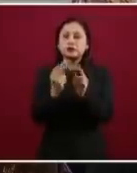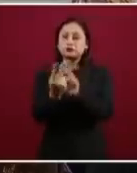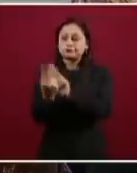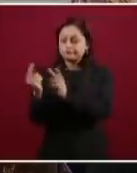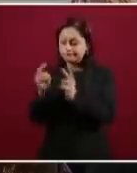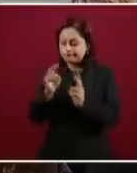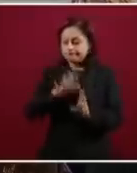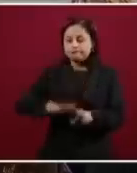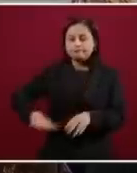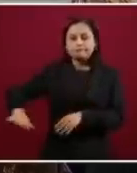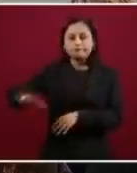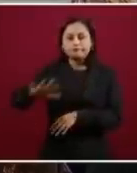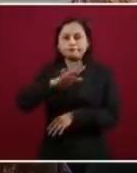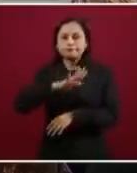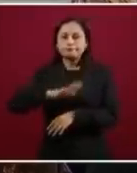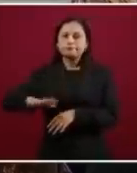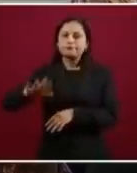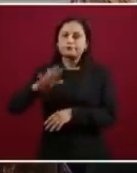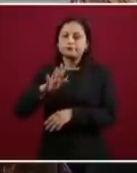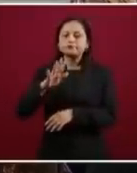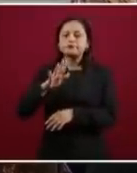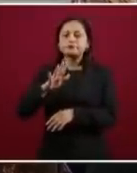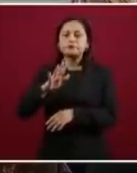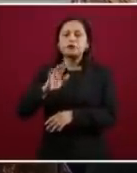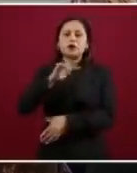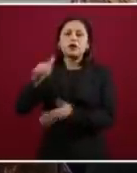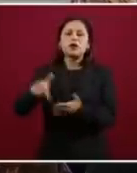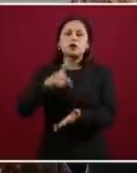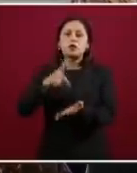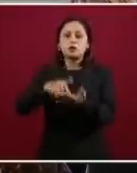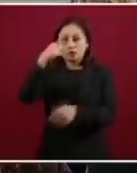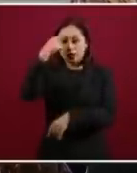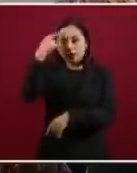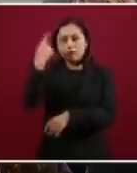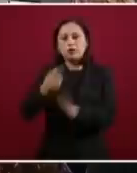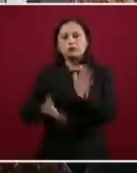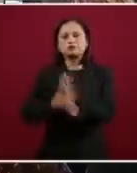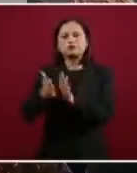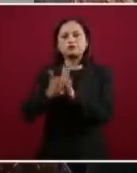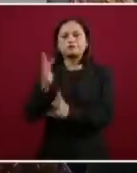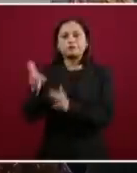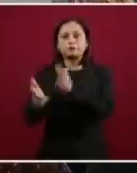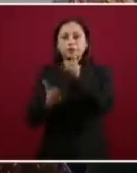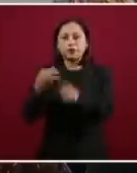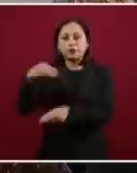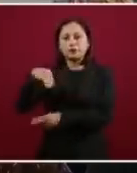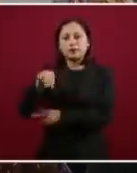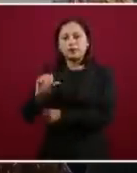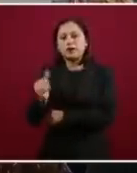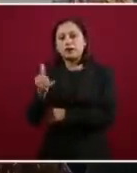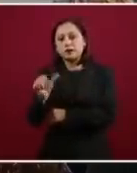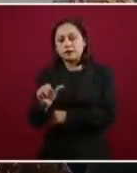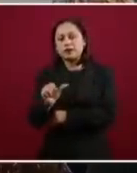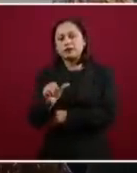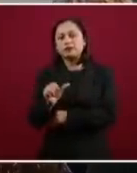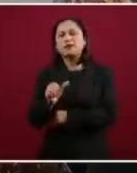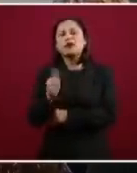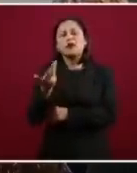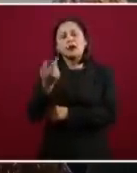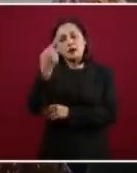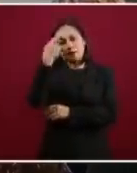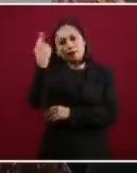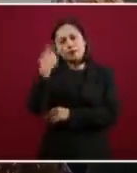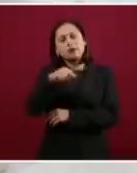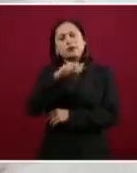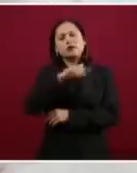del proyecto de desarrollo del Tren Maya. Y esto con la finalidad de que podamos construir